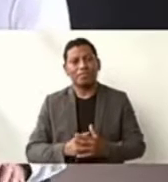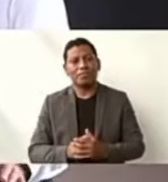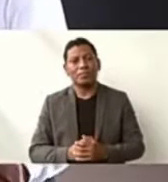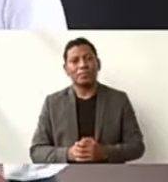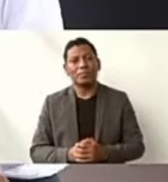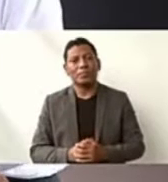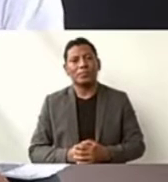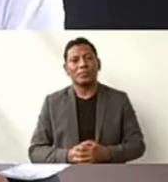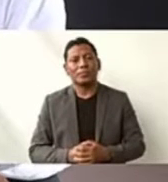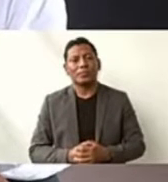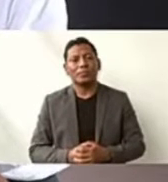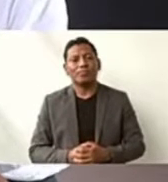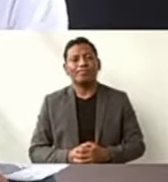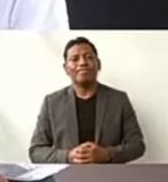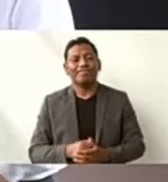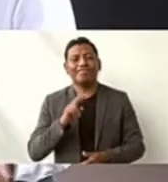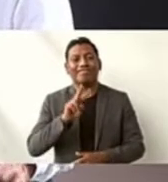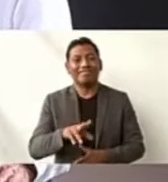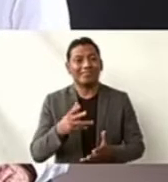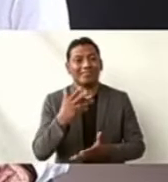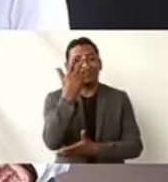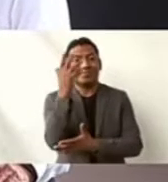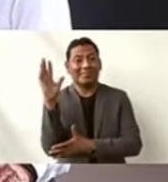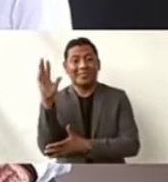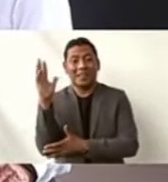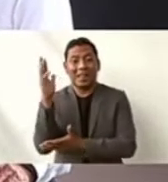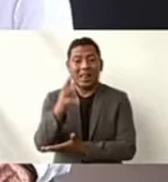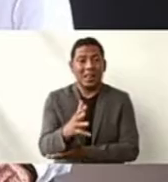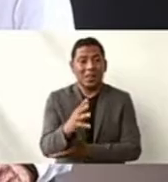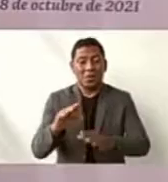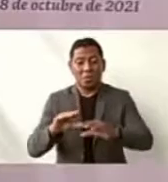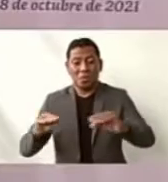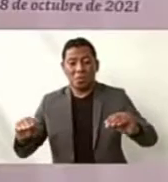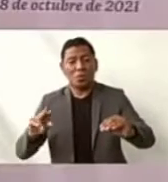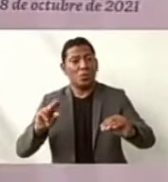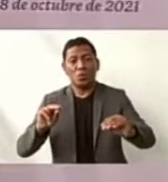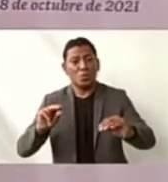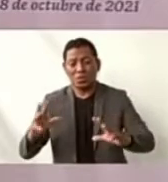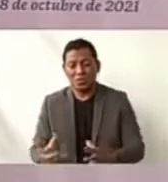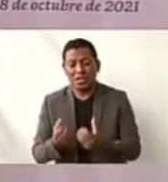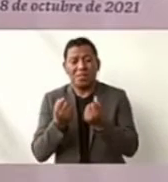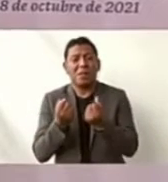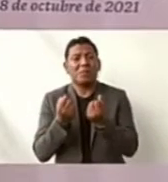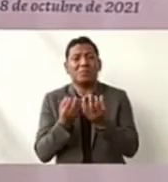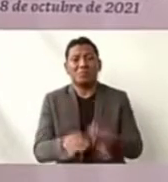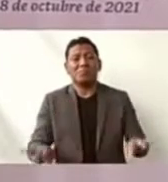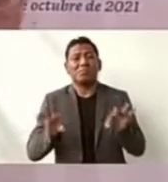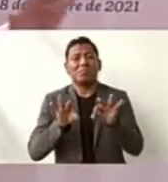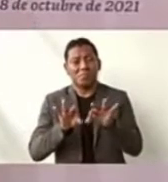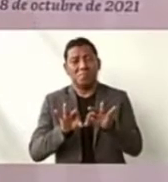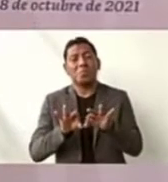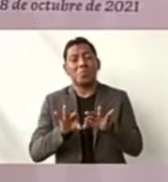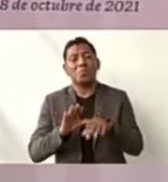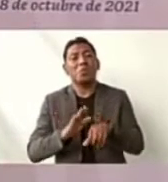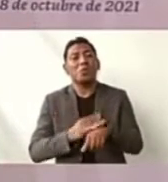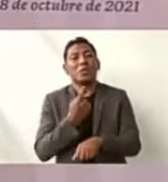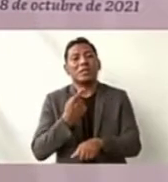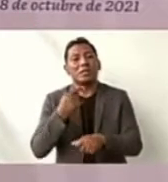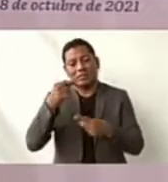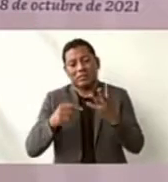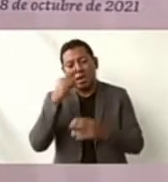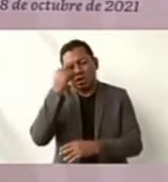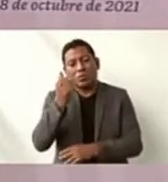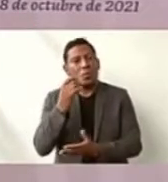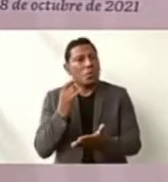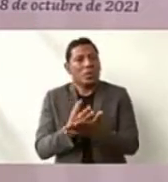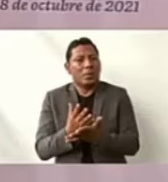que el detener la deforestación y restaurar los ecosistemas es fundamental por diferentes razones que no solamente el